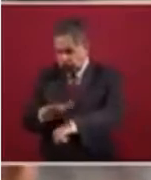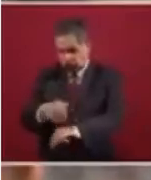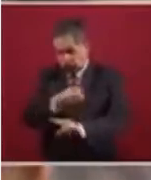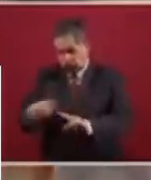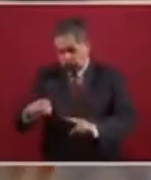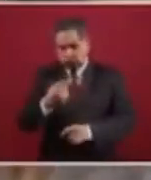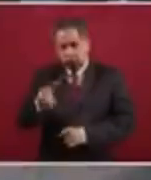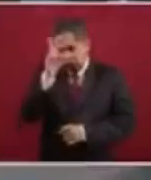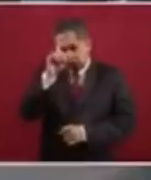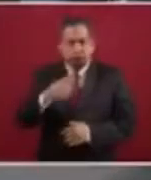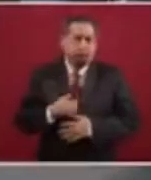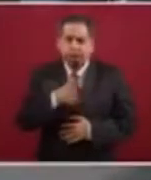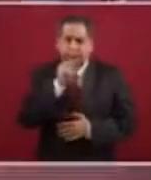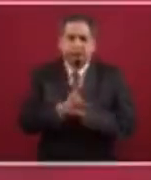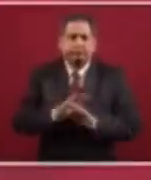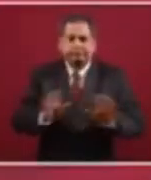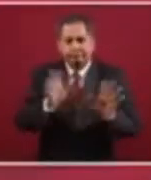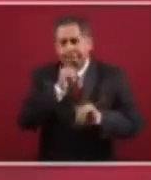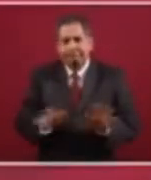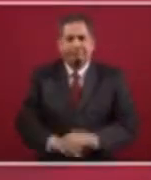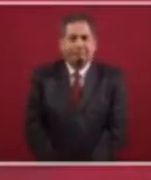sería la recomendación que tendría el presidente?